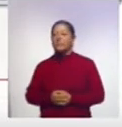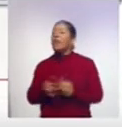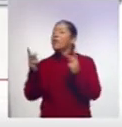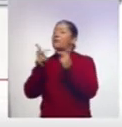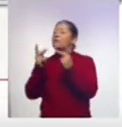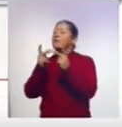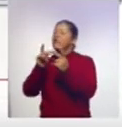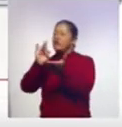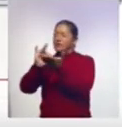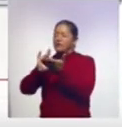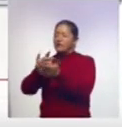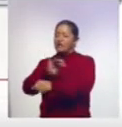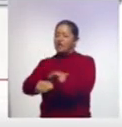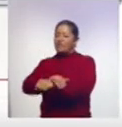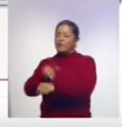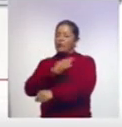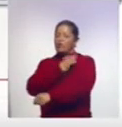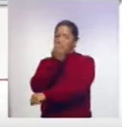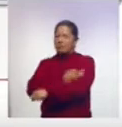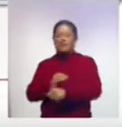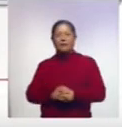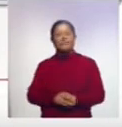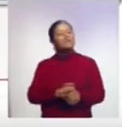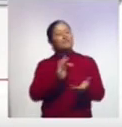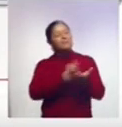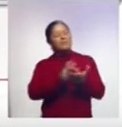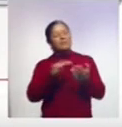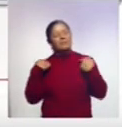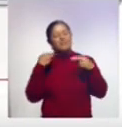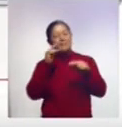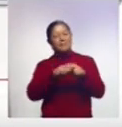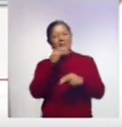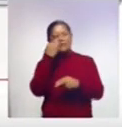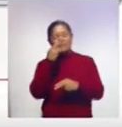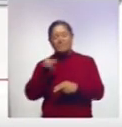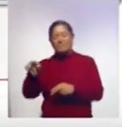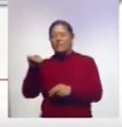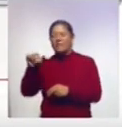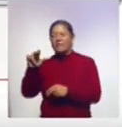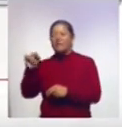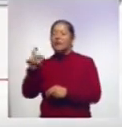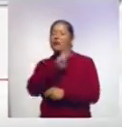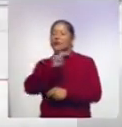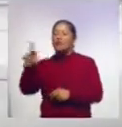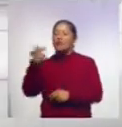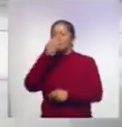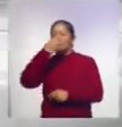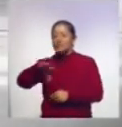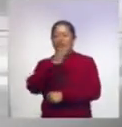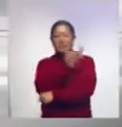amigo, que tengas buena tarde. Muchas gracias, Mario, maestra Miroslava, auditorio, que tengan una excelente tarde.